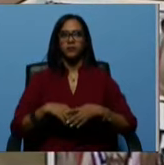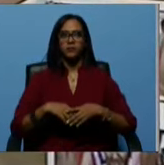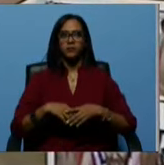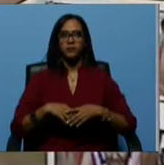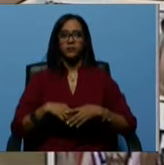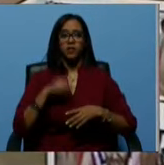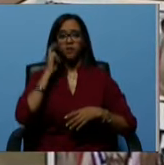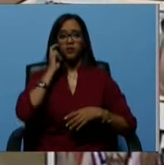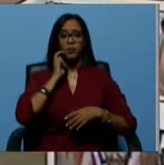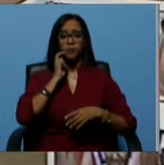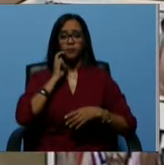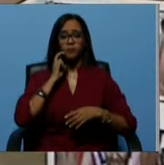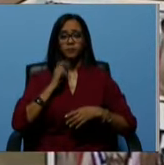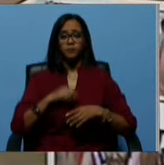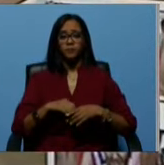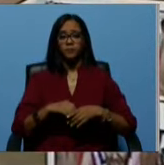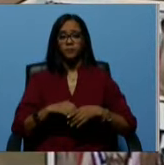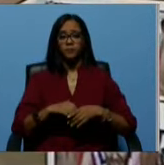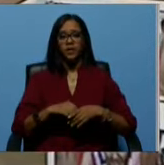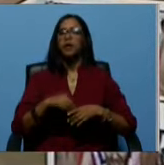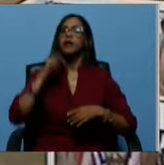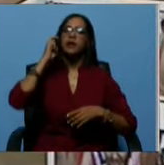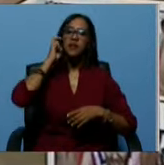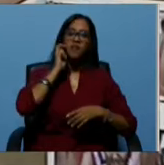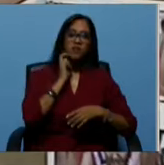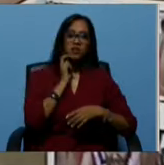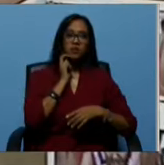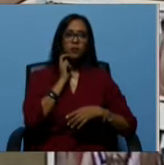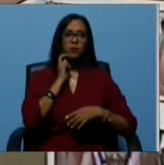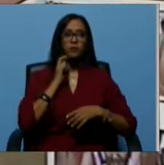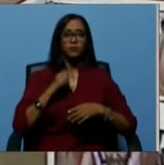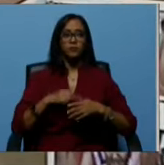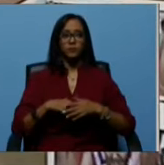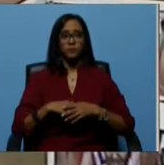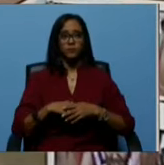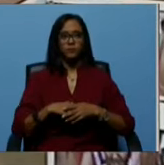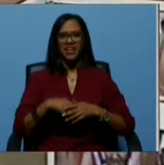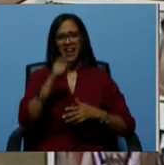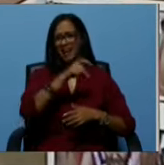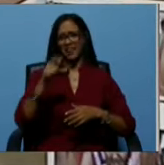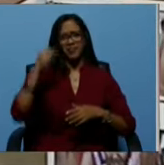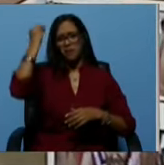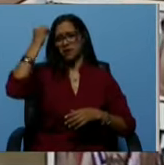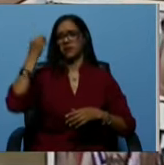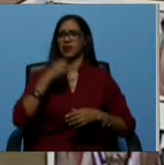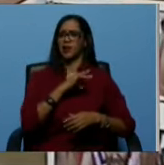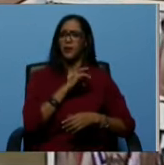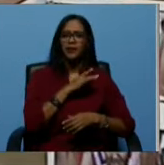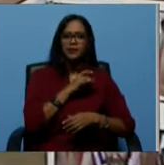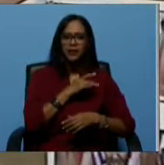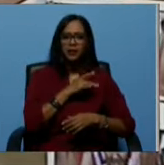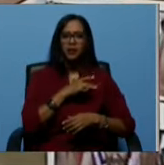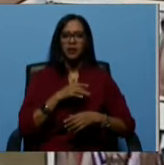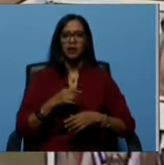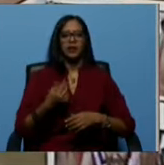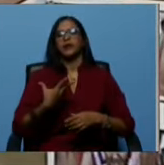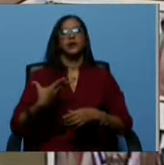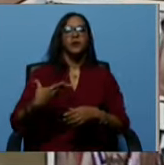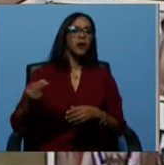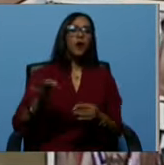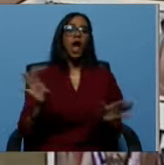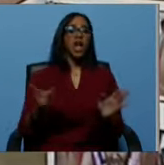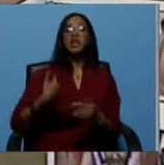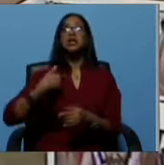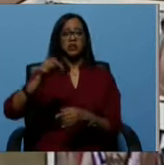del fascismo. Del fascismo. La gente cree que lo de Chile... Y no... Él